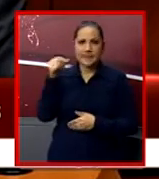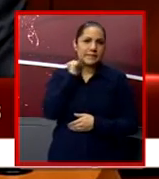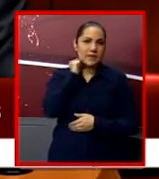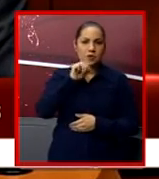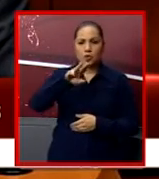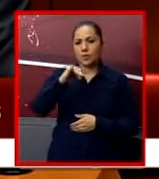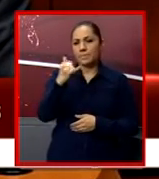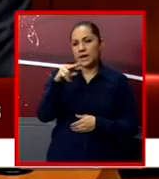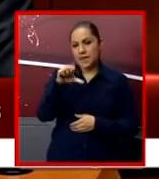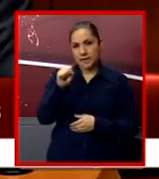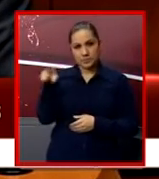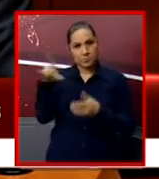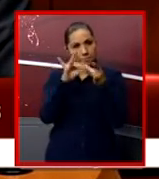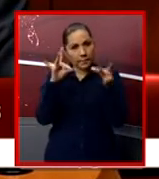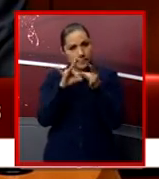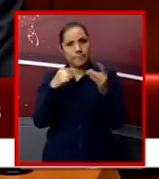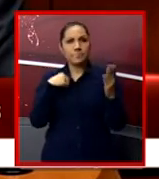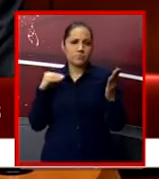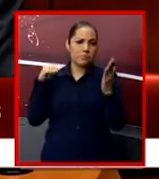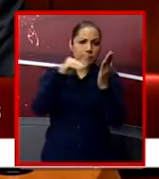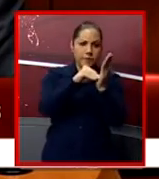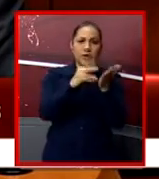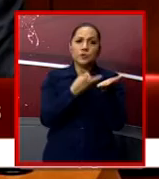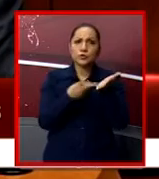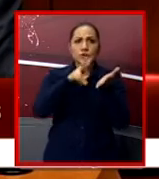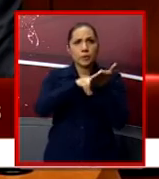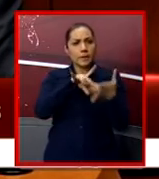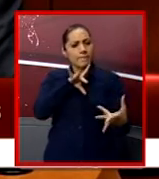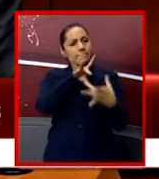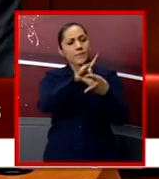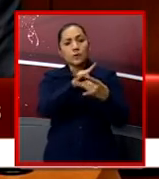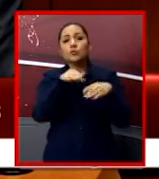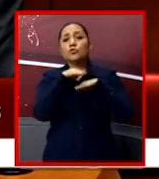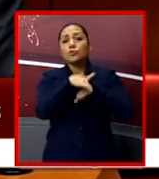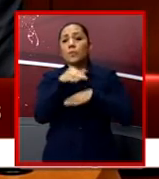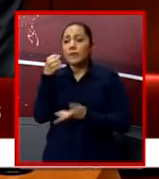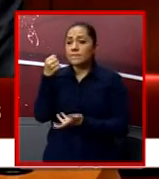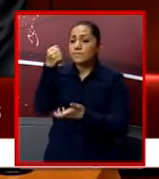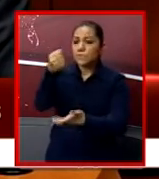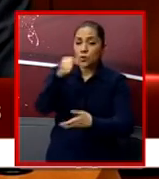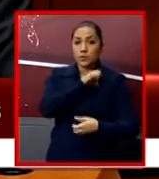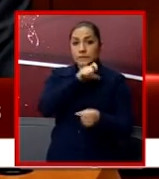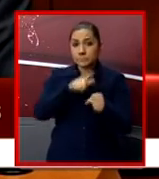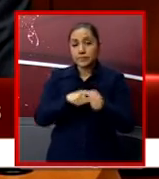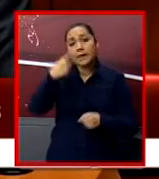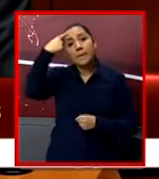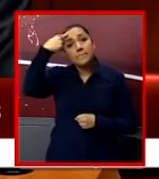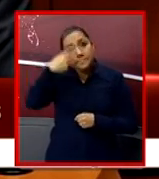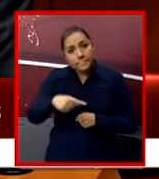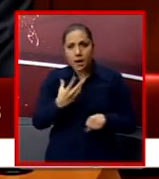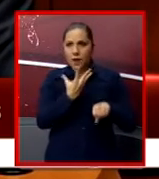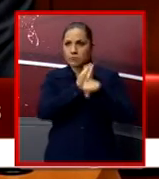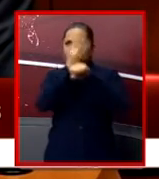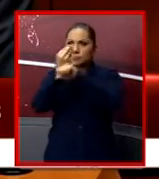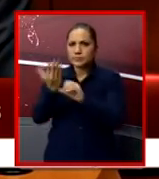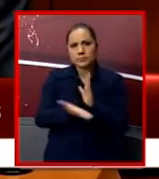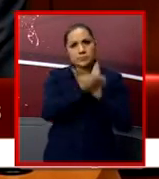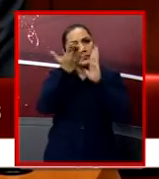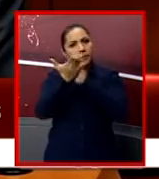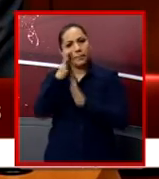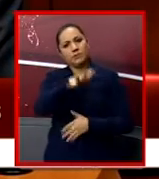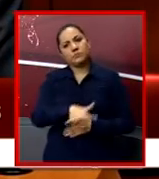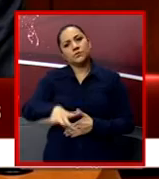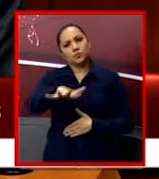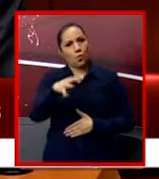Mayans, la creación de un fondo especial para la reconstrucción de Oaxaca por